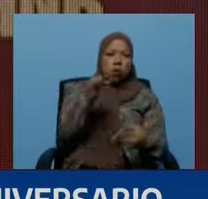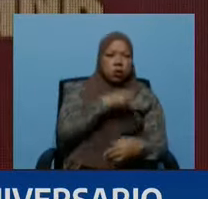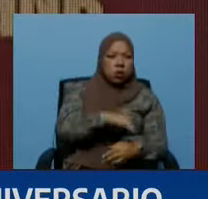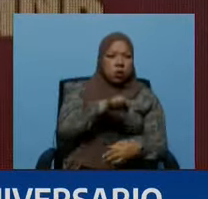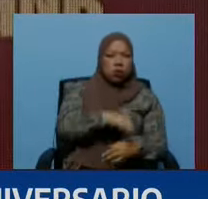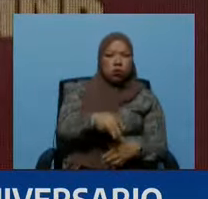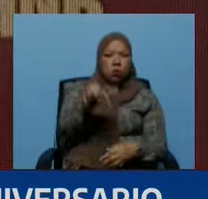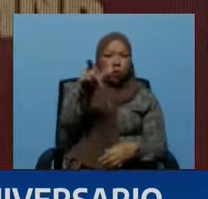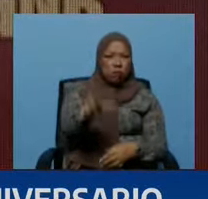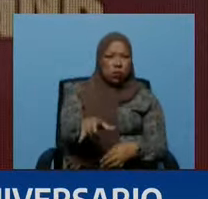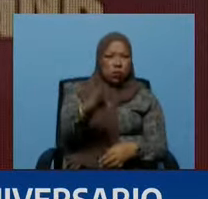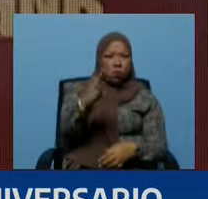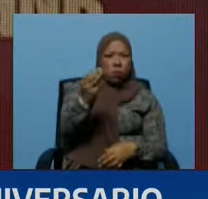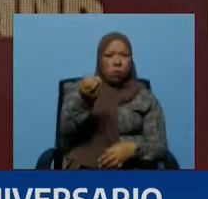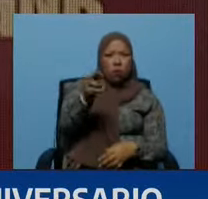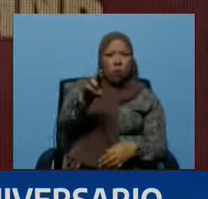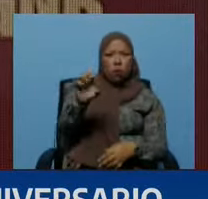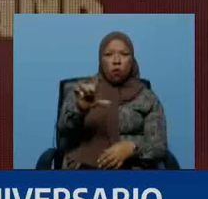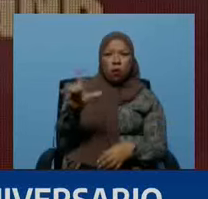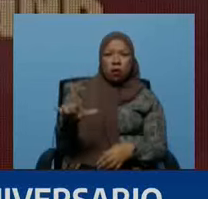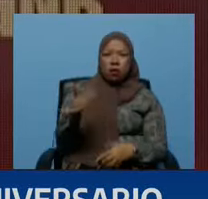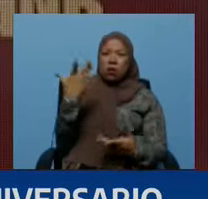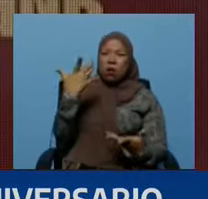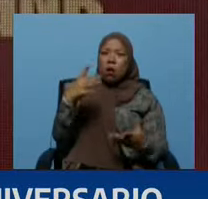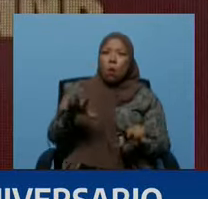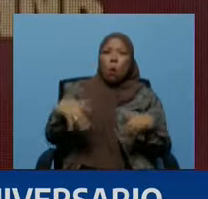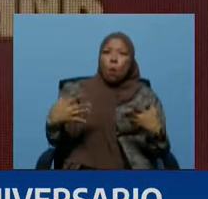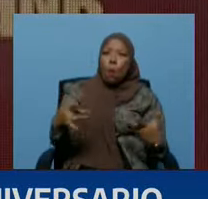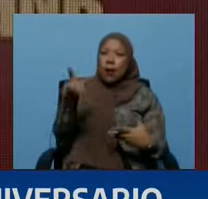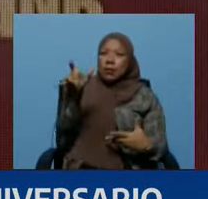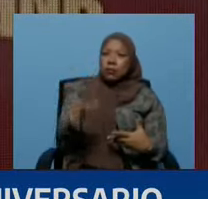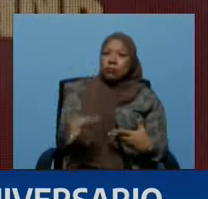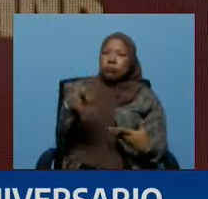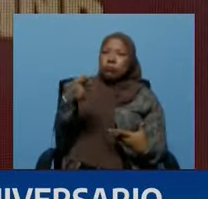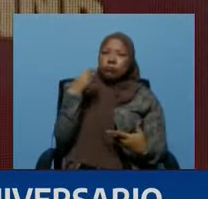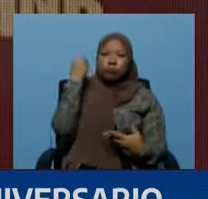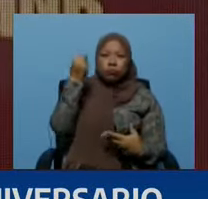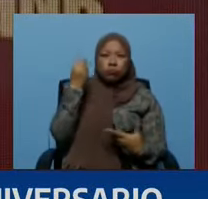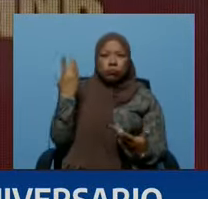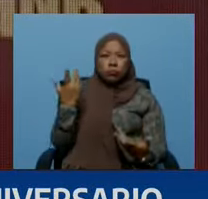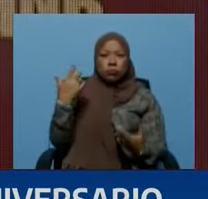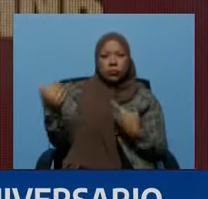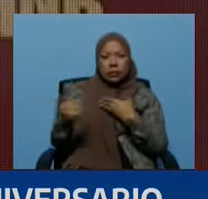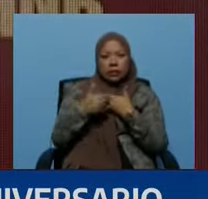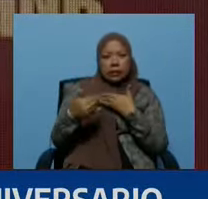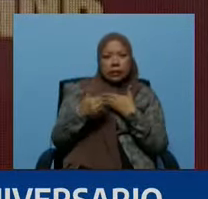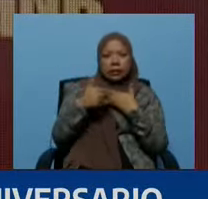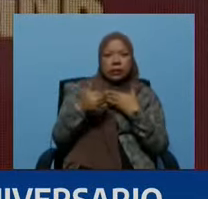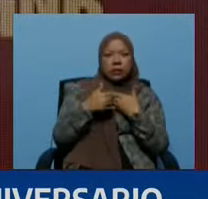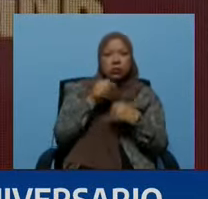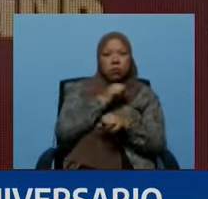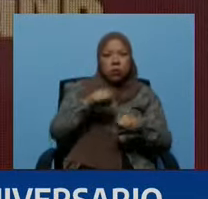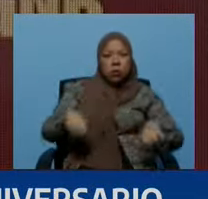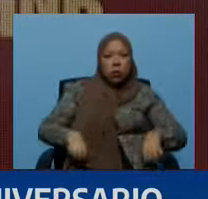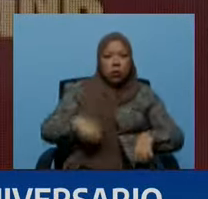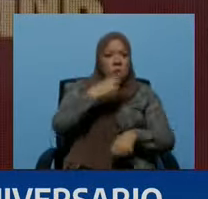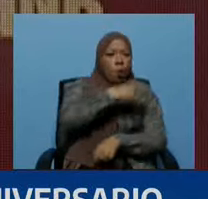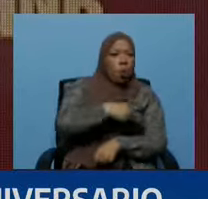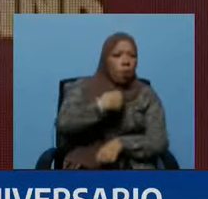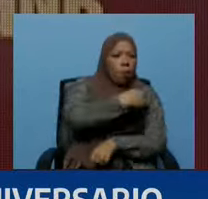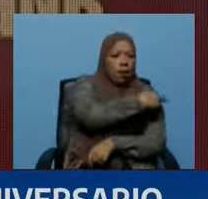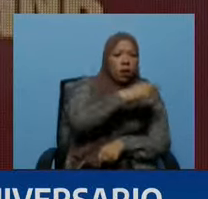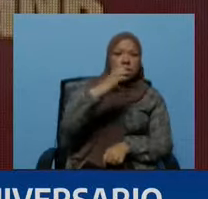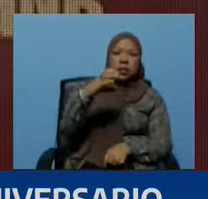Borrell. Pacífica, cuando agreden a la población, cuando agreden hospitales,